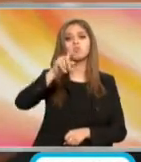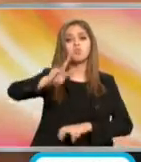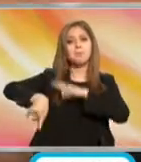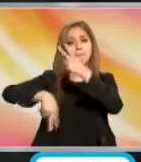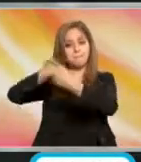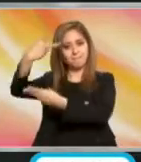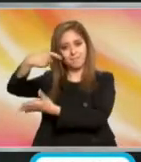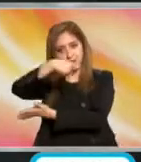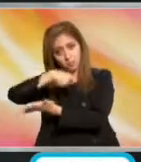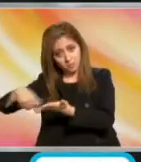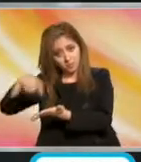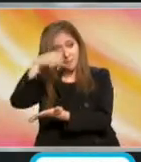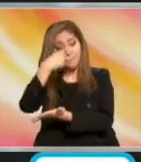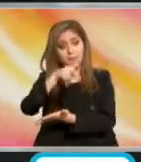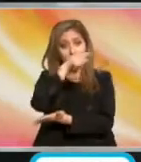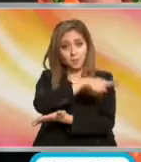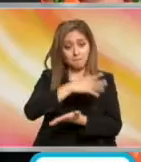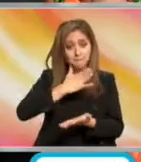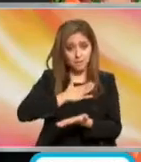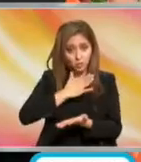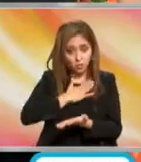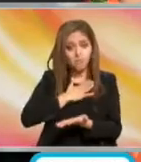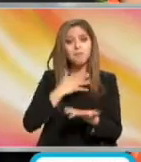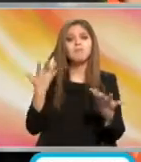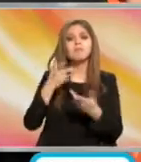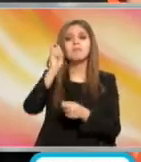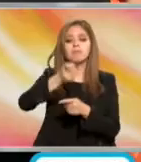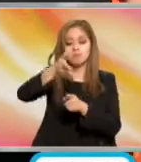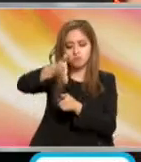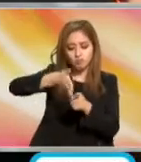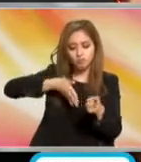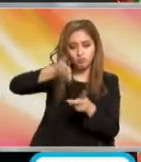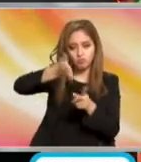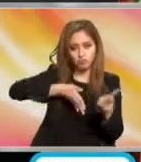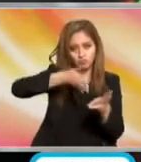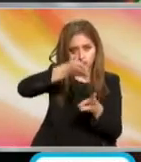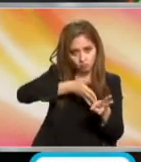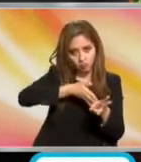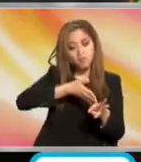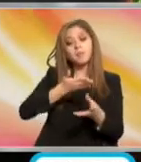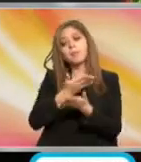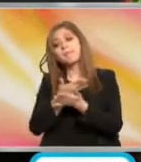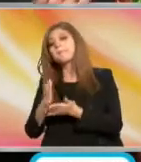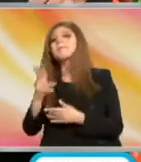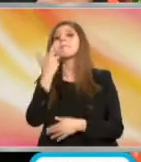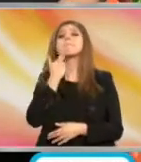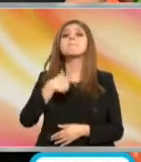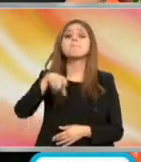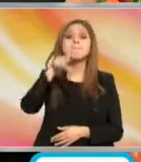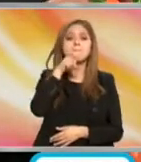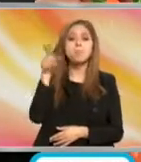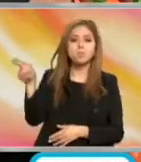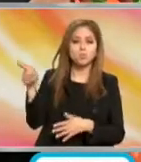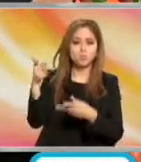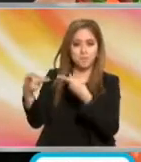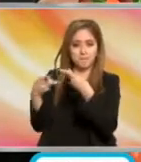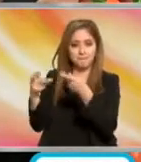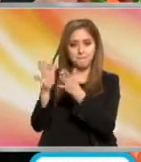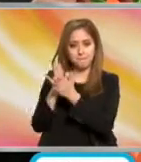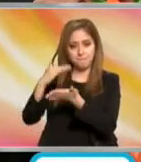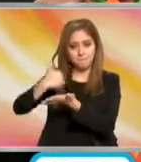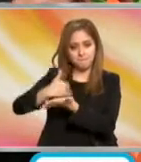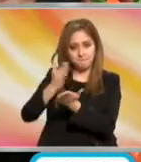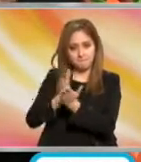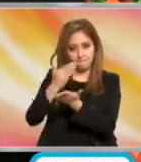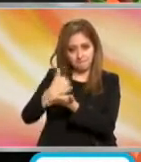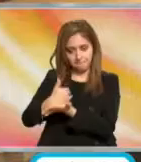la pechuga y lo que vamos a hacer va a ser cortarla en tiritas. Del otro lado, Humberto, tenemos nuestro jitomate. Vamos preparándolo en cuadritos, cubos Que también